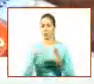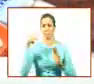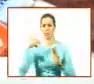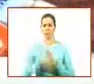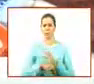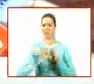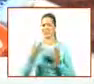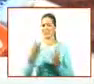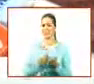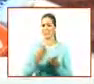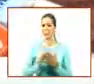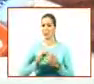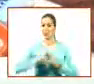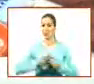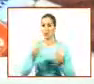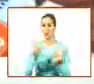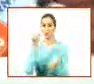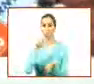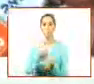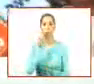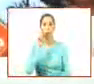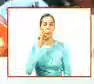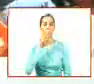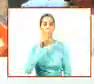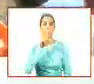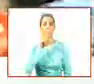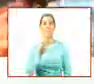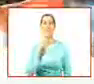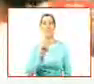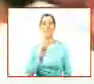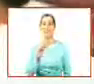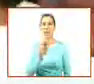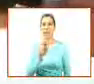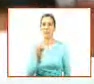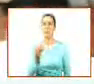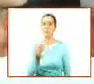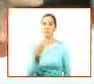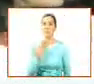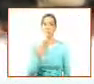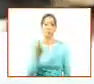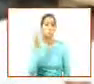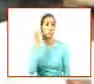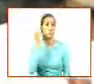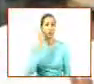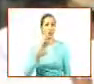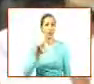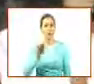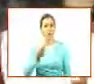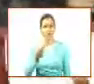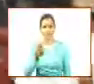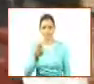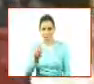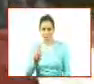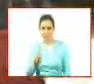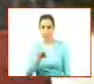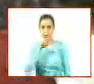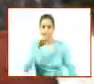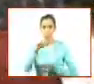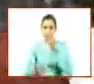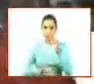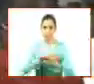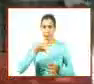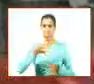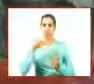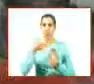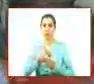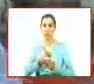siempre esclarecedora intervención del profesor Mesaro. Damos las gracias entonces a Carmen Borges, quien muy amablemente nos ha ilustrado a